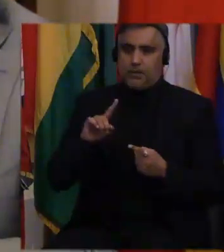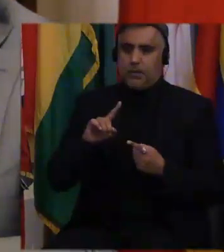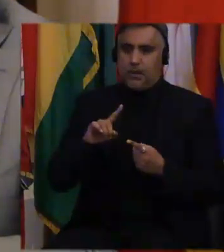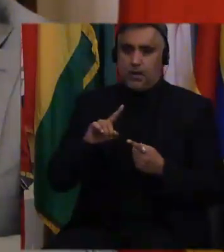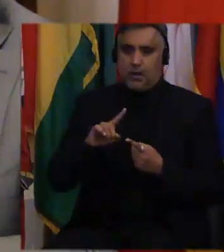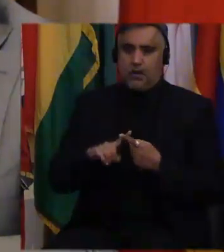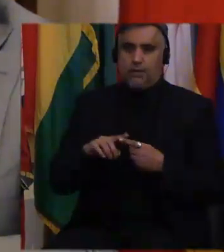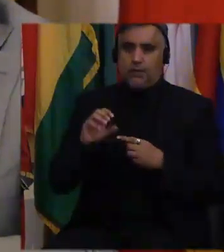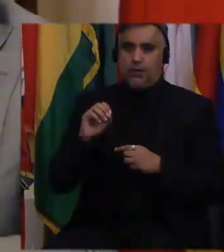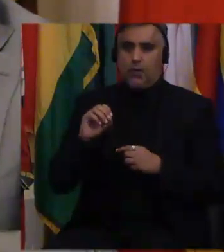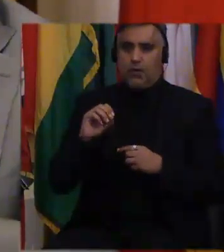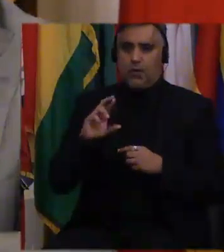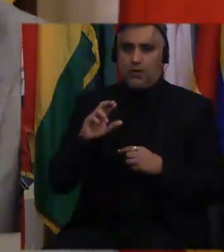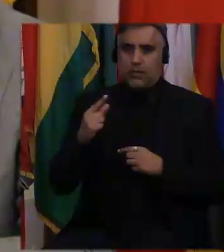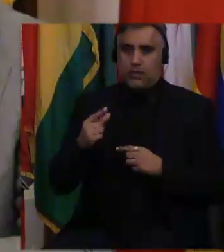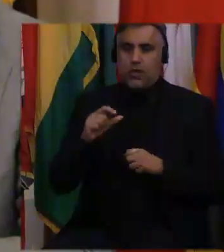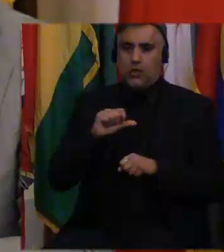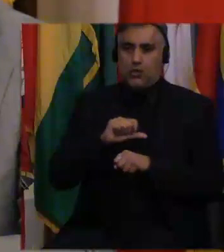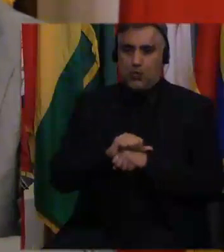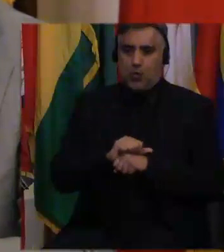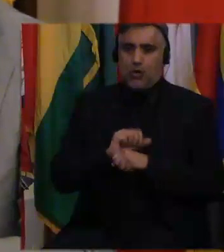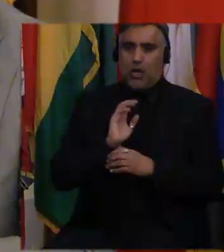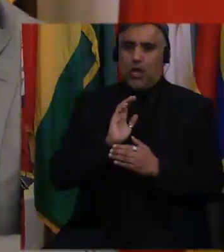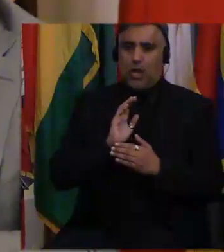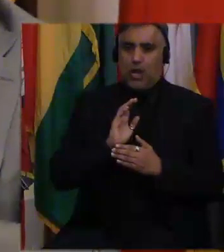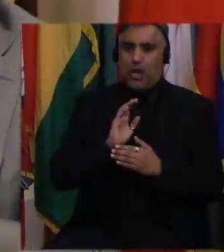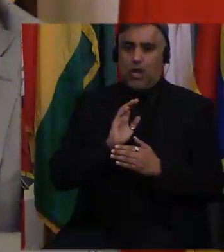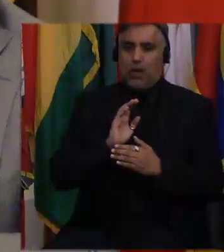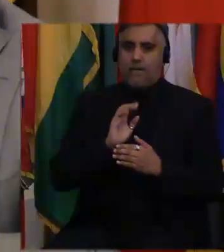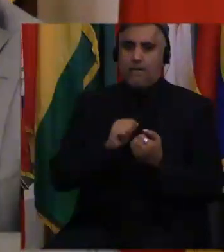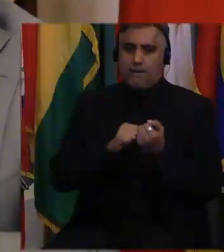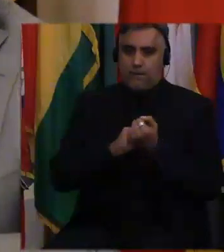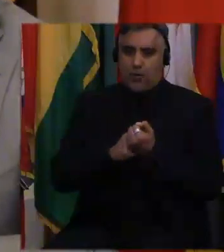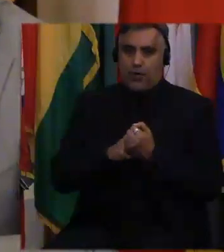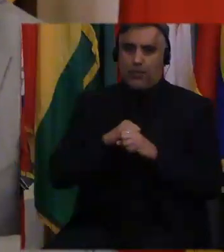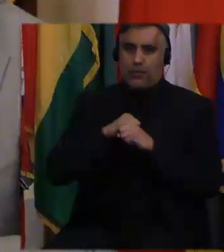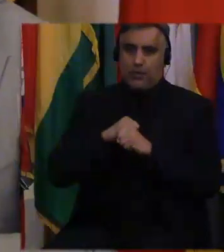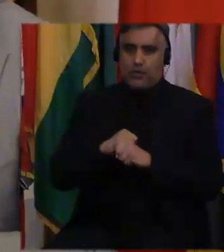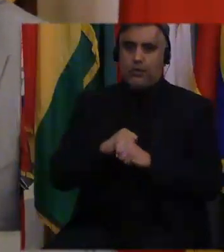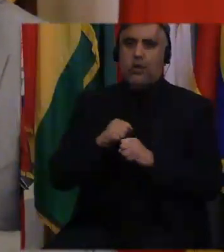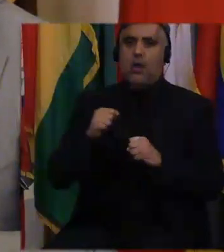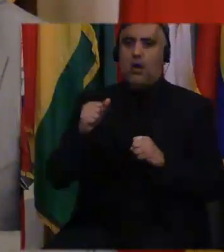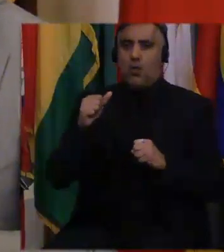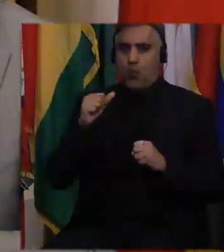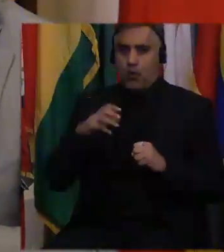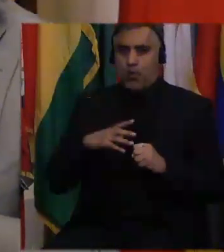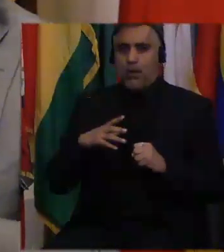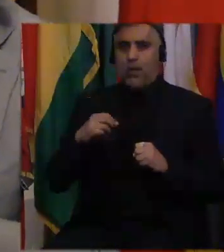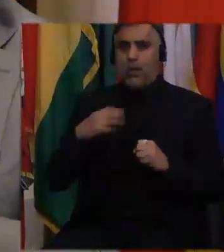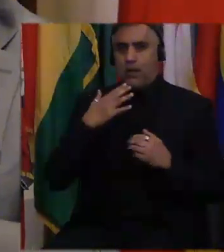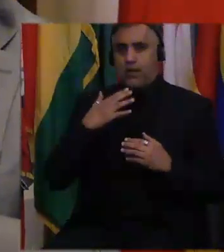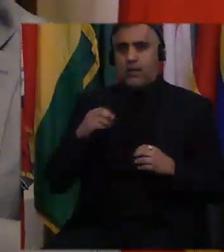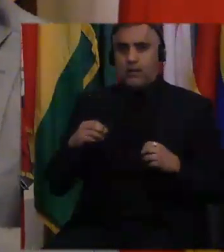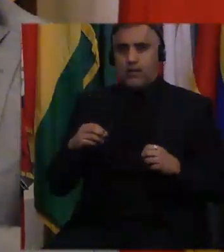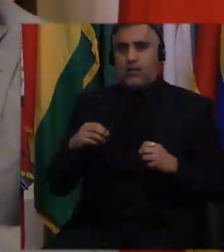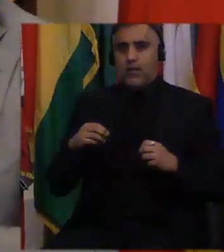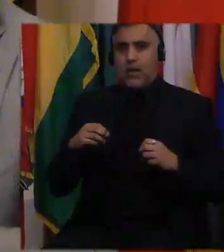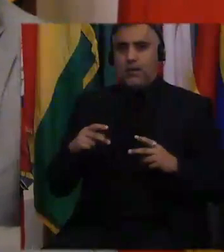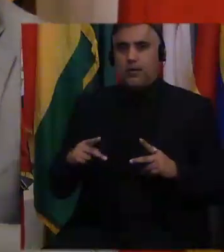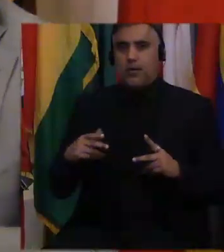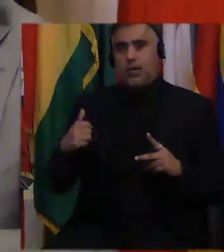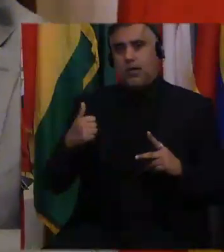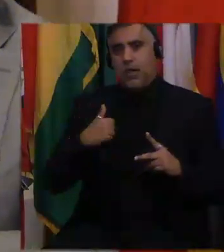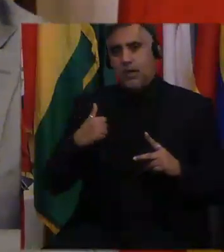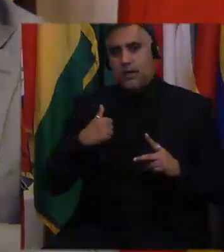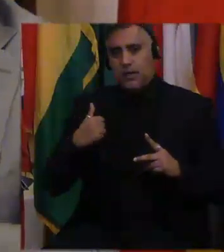fortalecimiento institucional de la protección de las mujeres es nuestro proyecto con Canadá. Aprovecho la oportunidad para agradecer a la embajadora, que es un proyecto con la